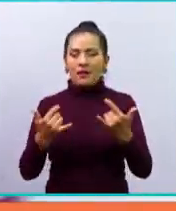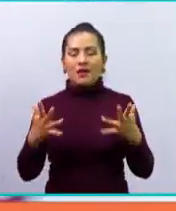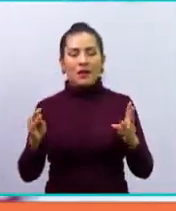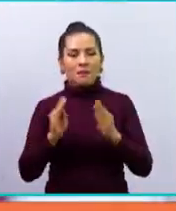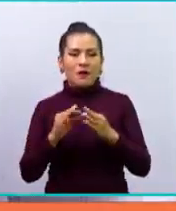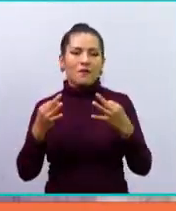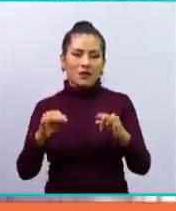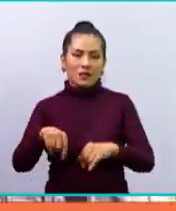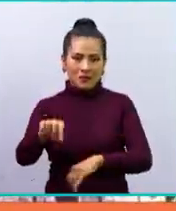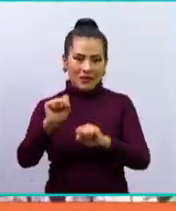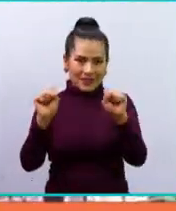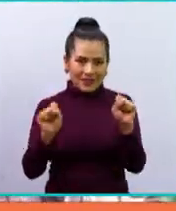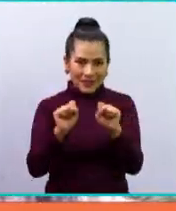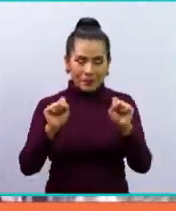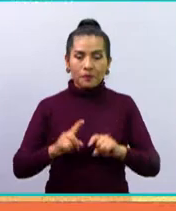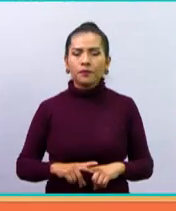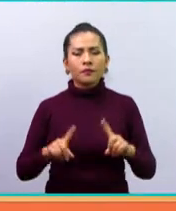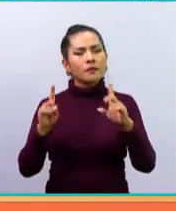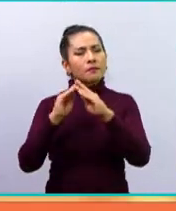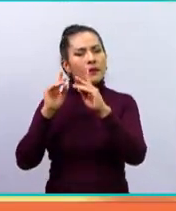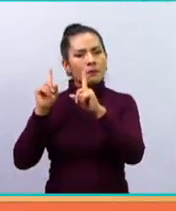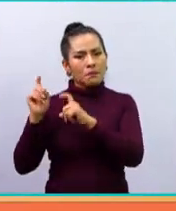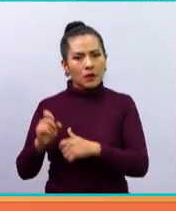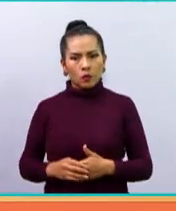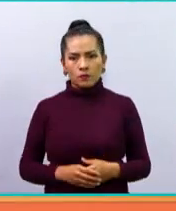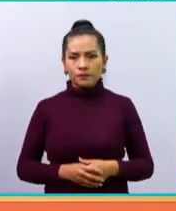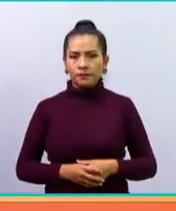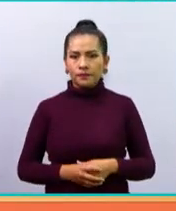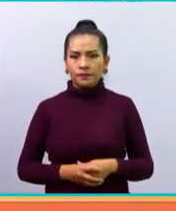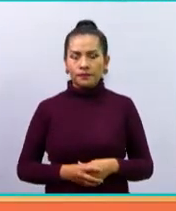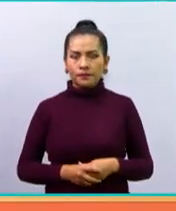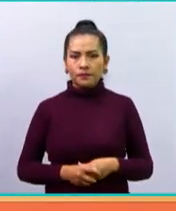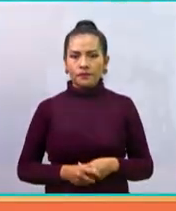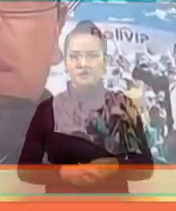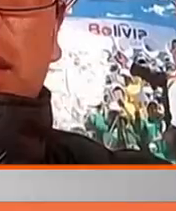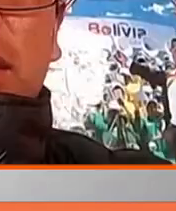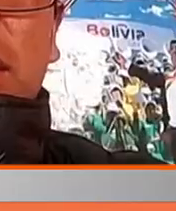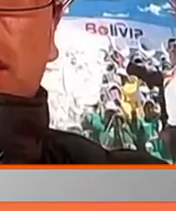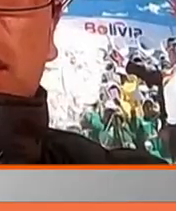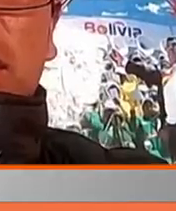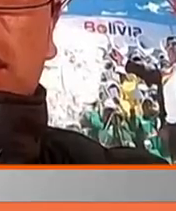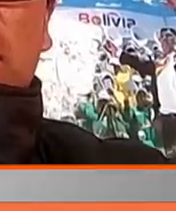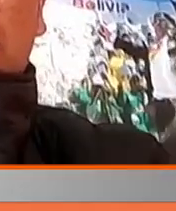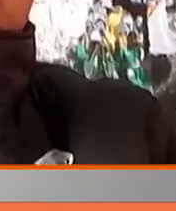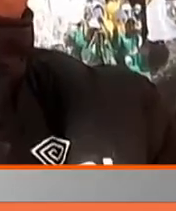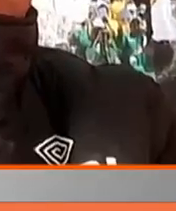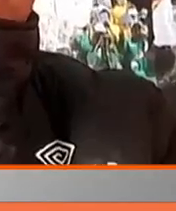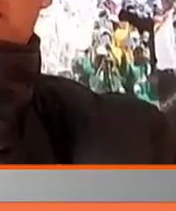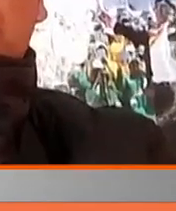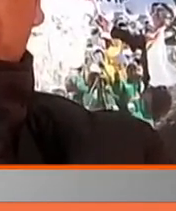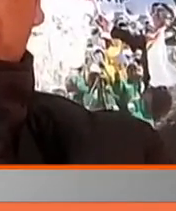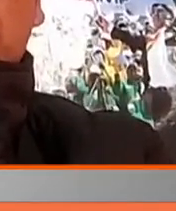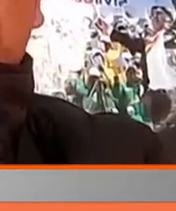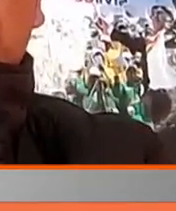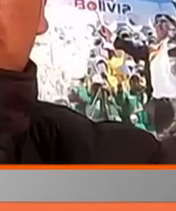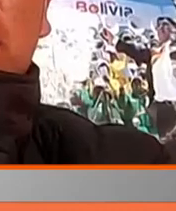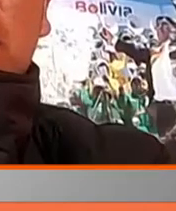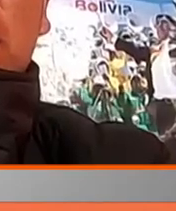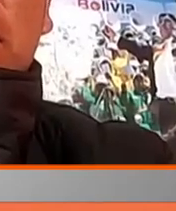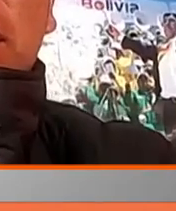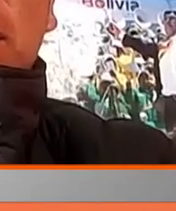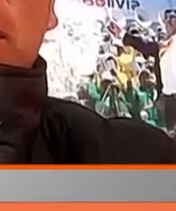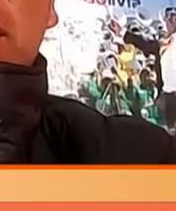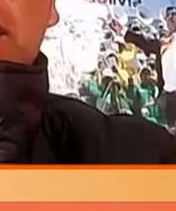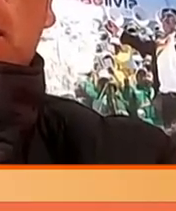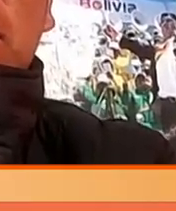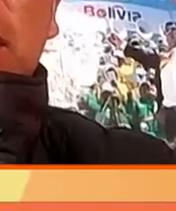Franklin. Otra consulta que yo te tengo, ¿cómo van a poder hacer con el tema de seguridad, por ejemplo, y también de bioseguridad